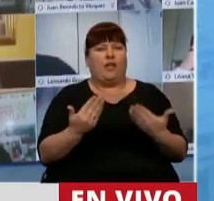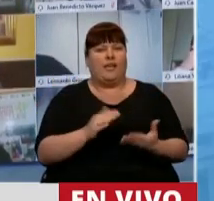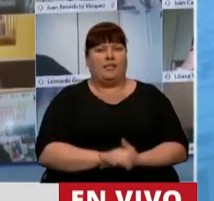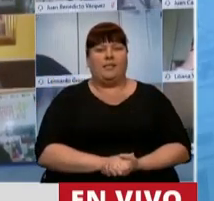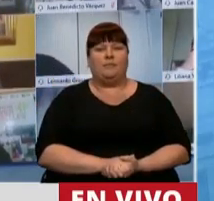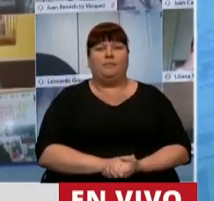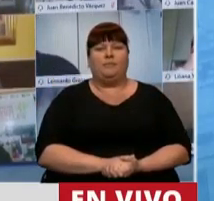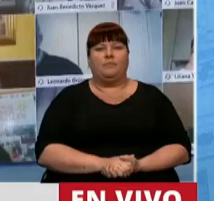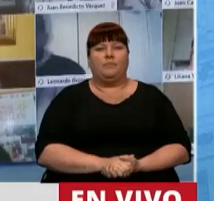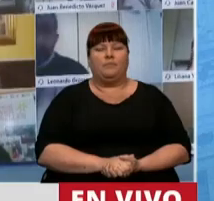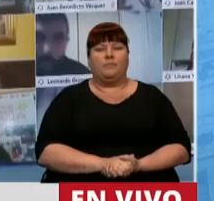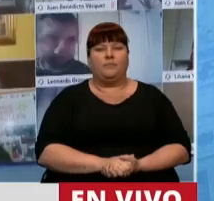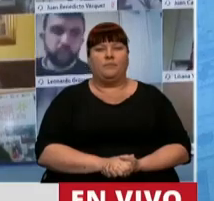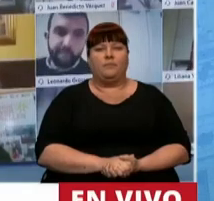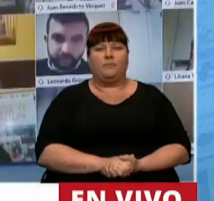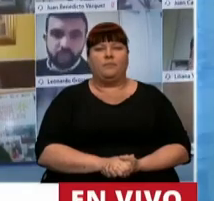gracias.